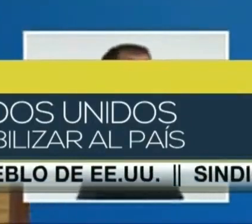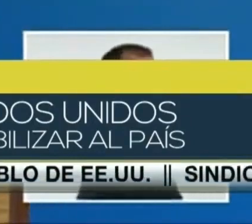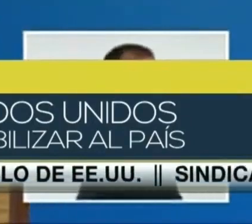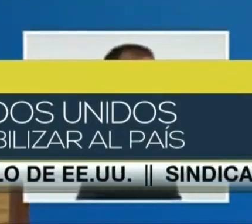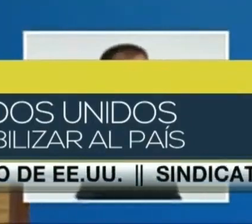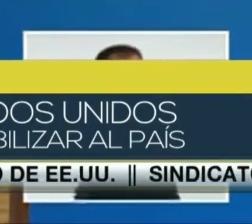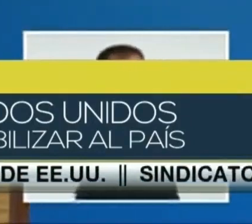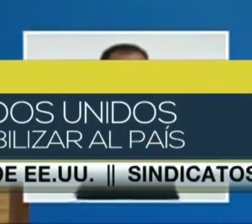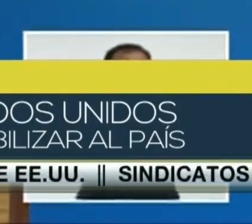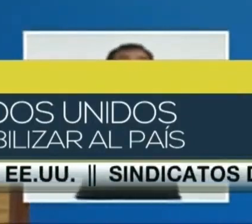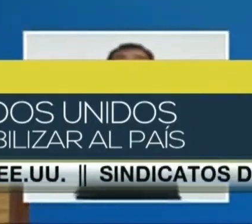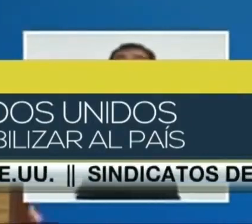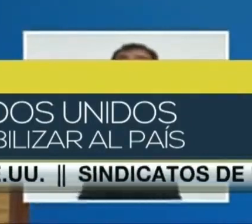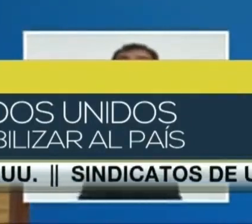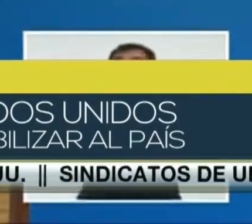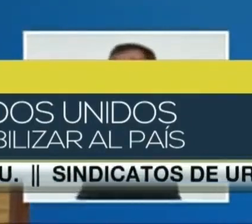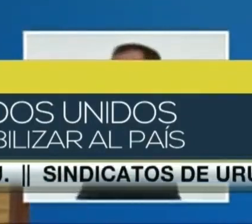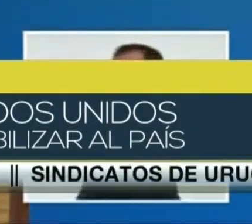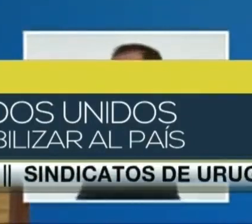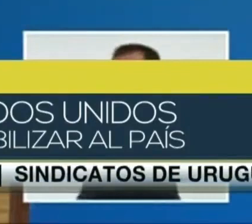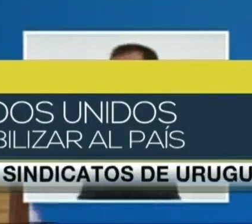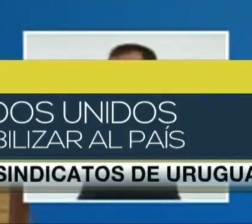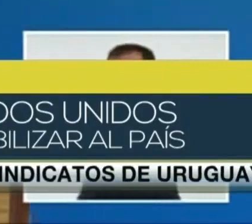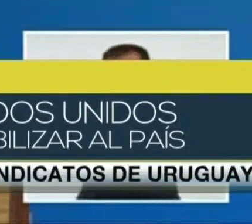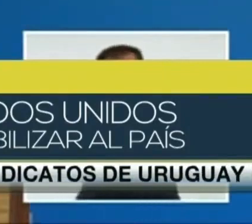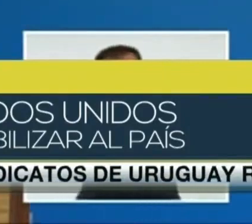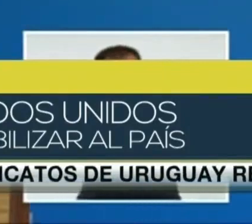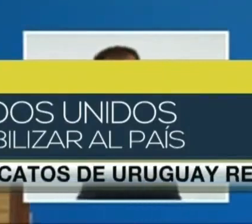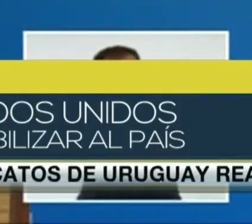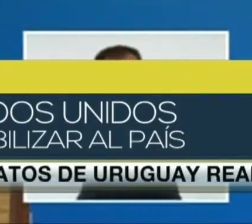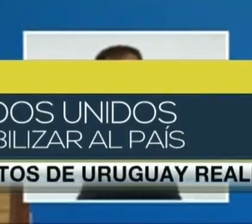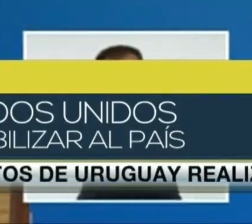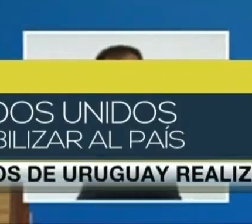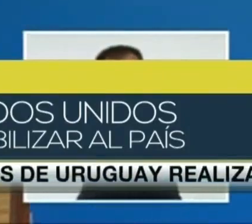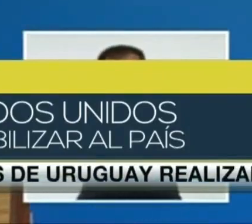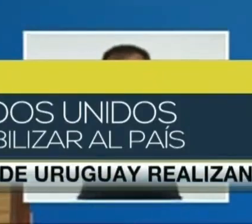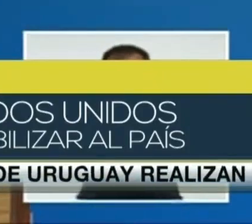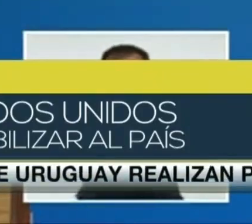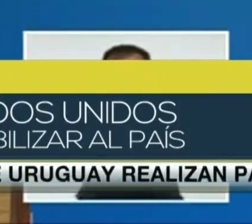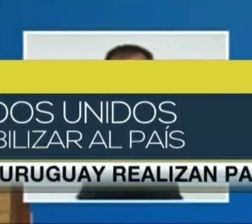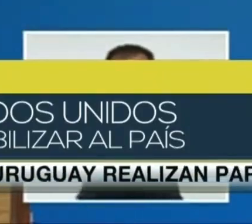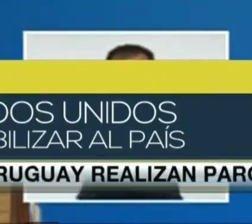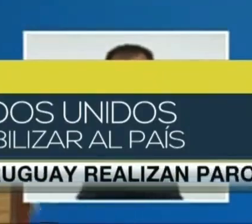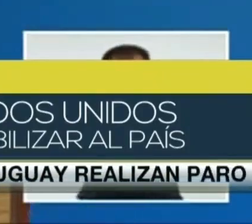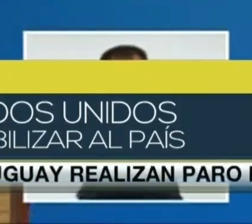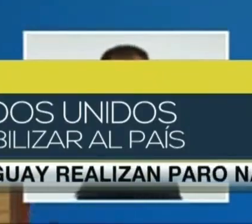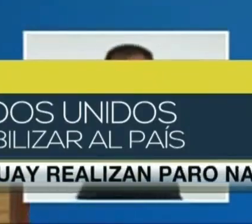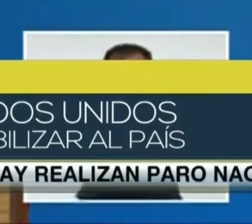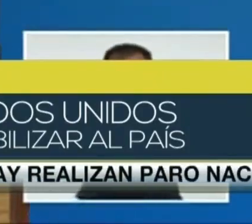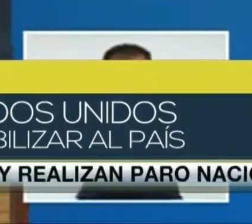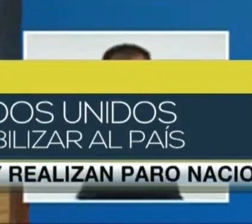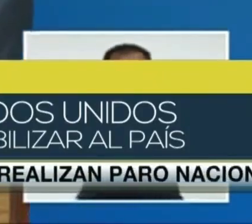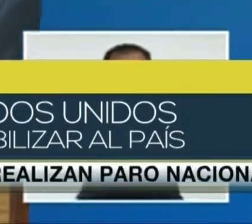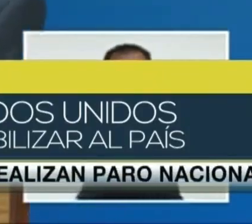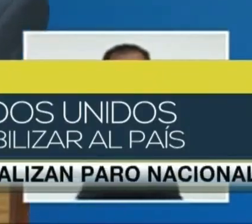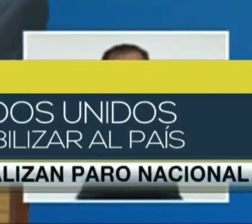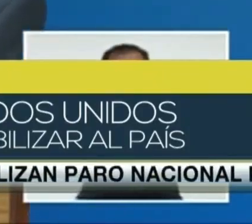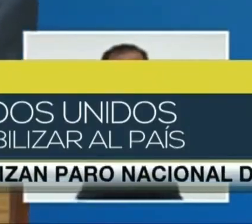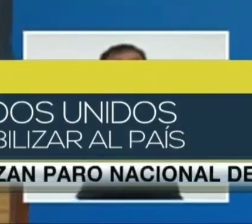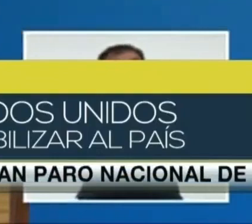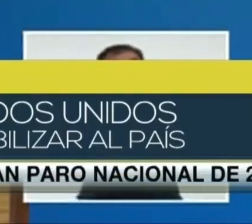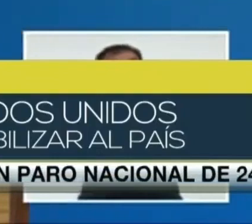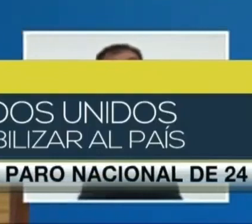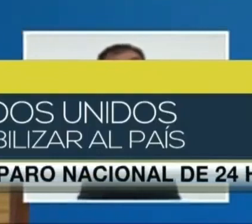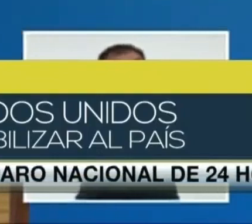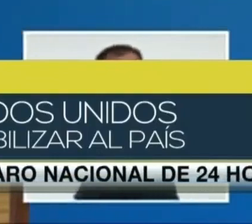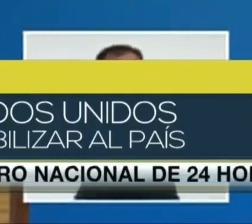que haría mejor en ocuparse de las imputaciones de corrupción que se hacen a él y a su familia en relación con la